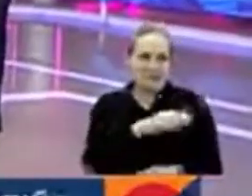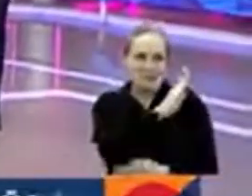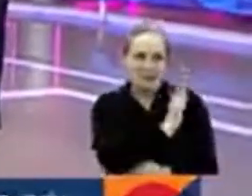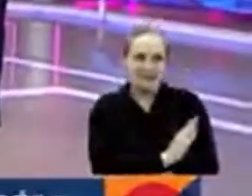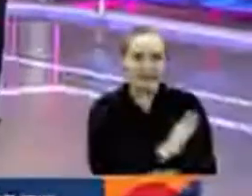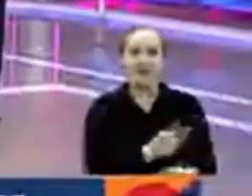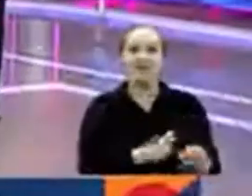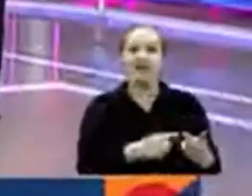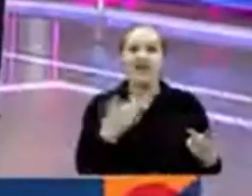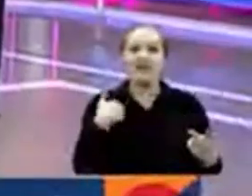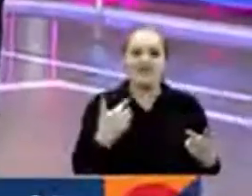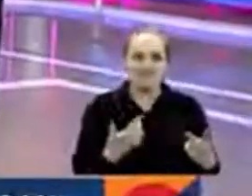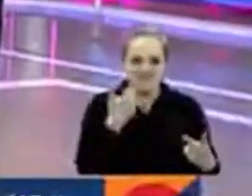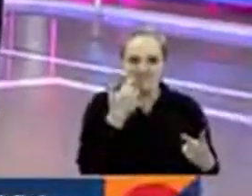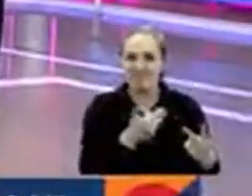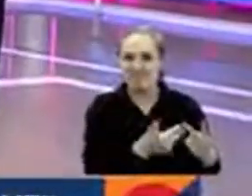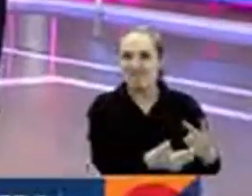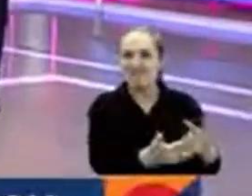¡Gracias!